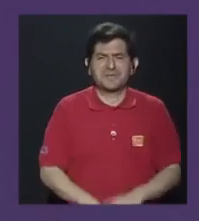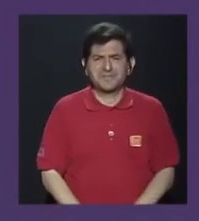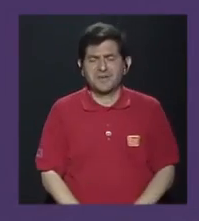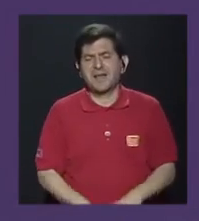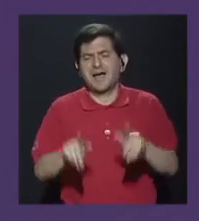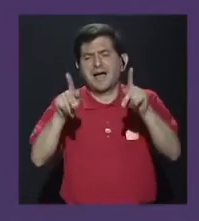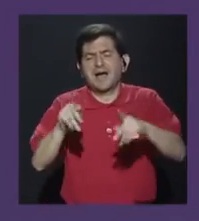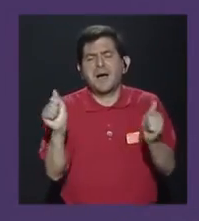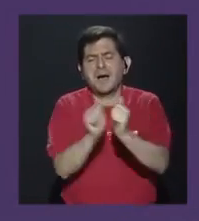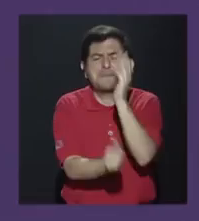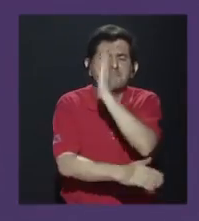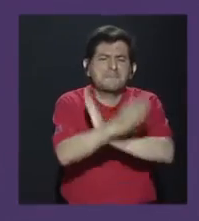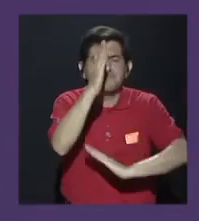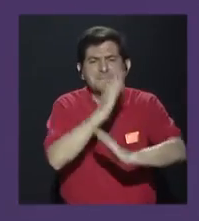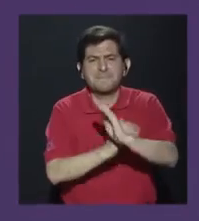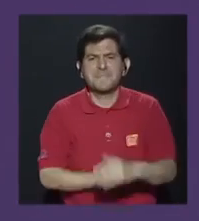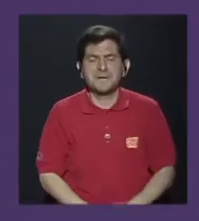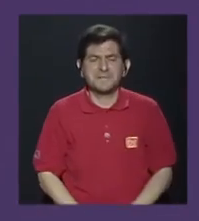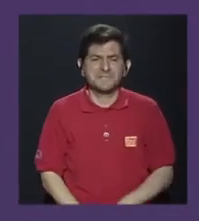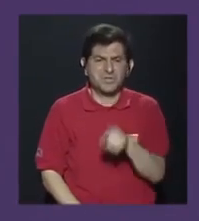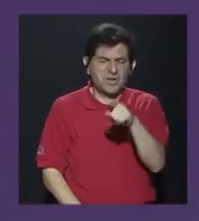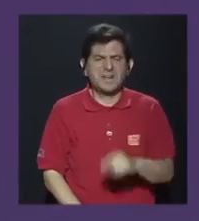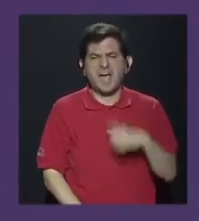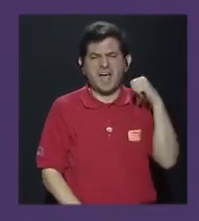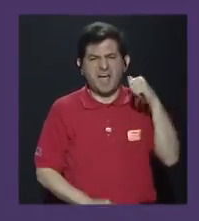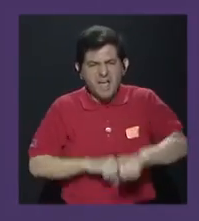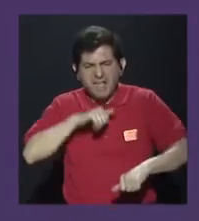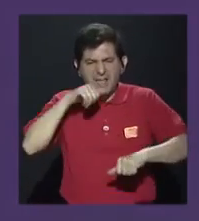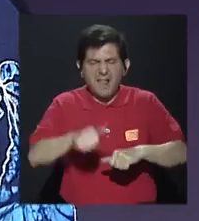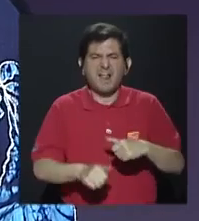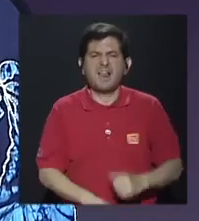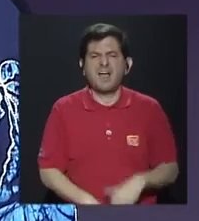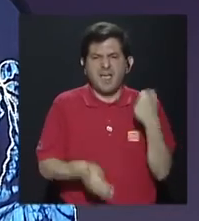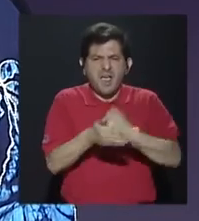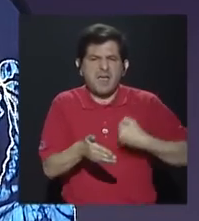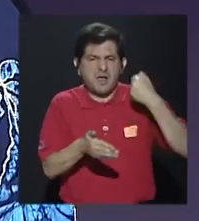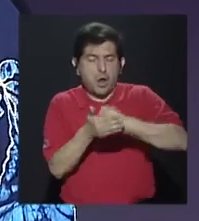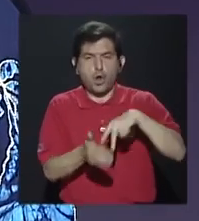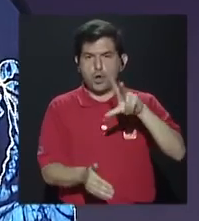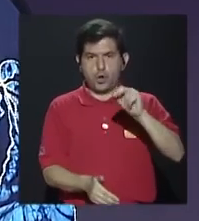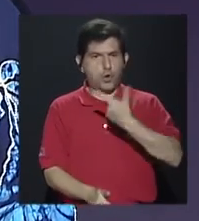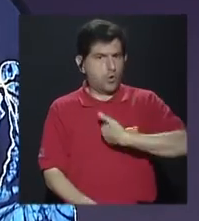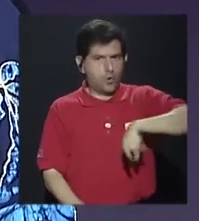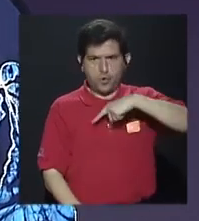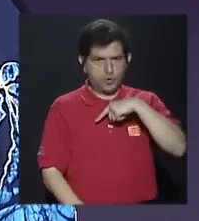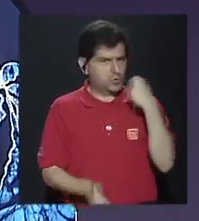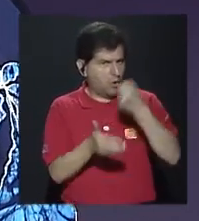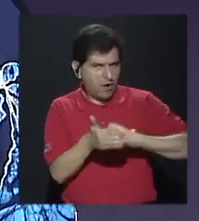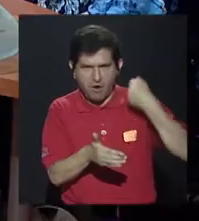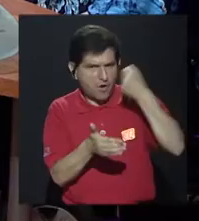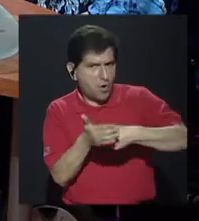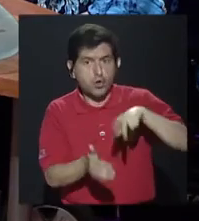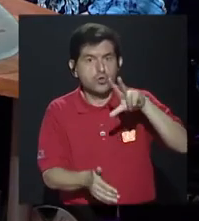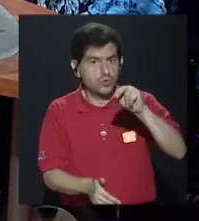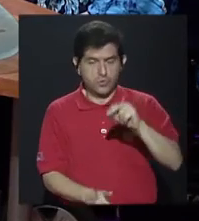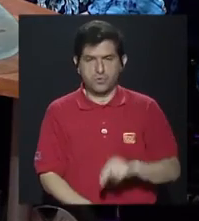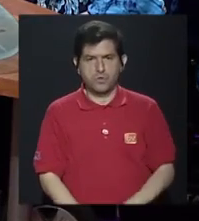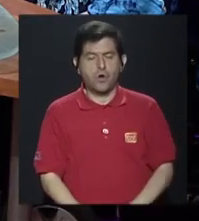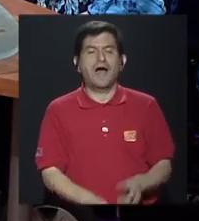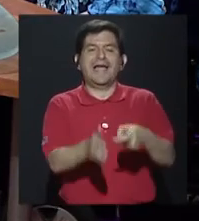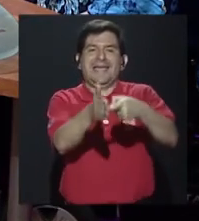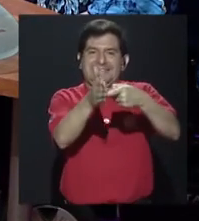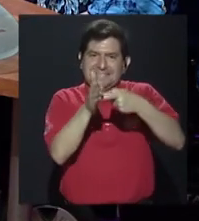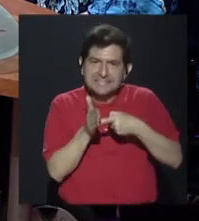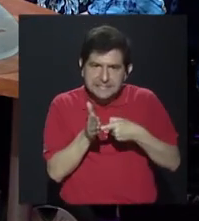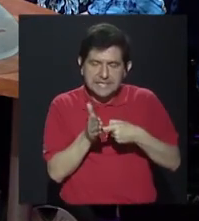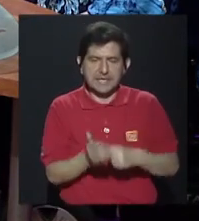con discapacidad son peleonas. No, las personas con discapacidad no somos peleonas. Estamos